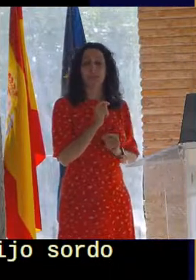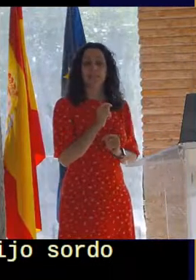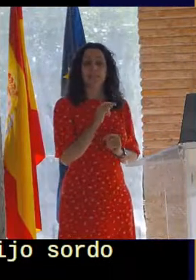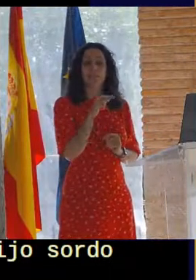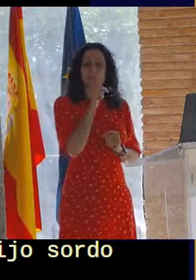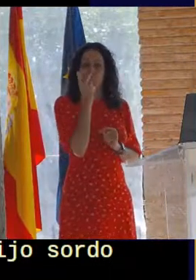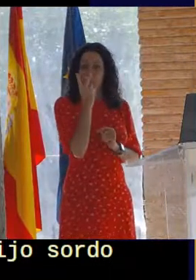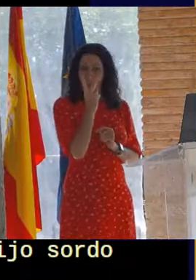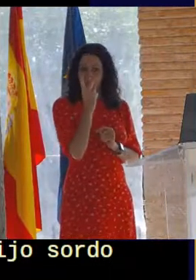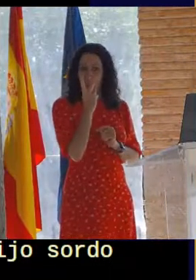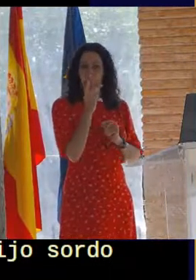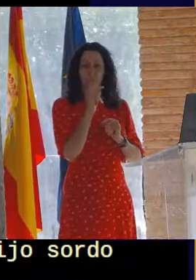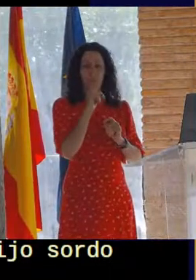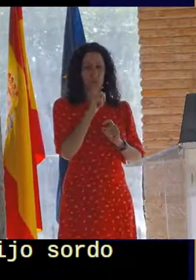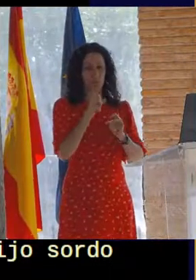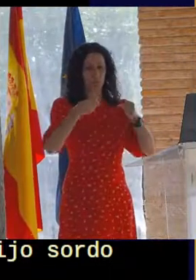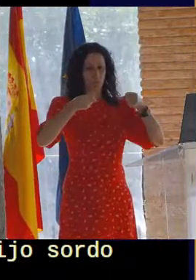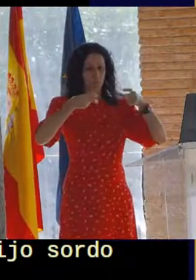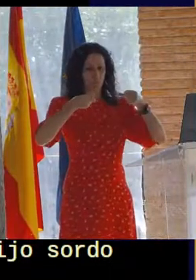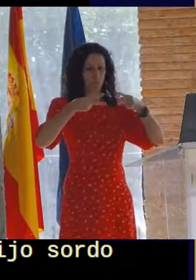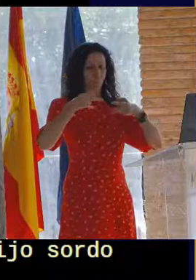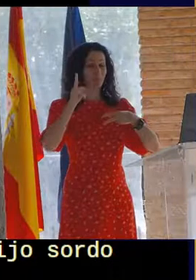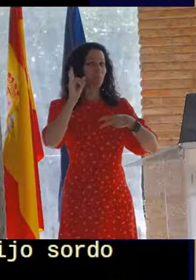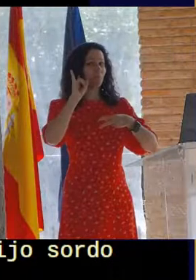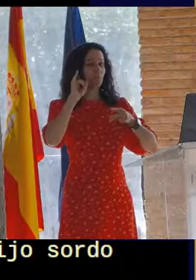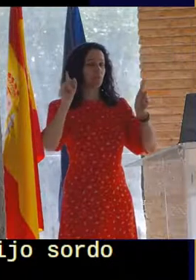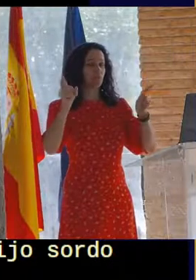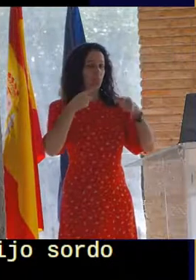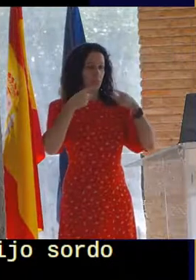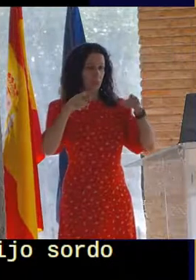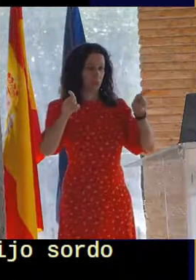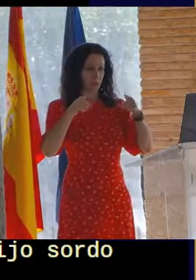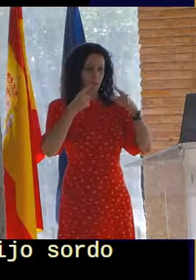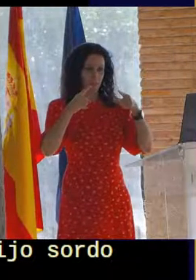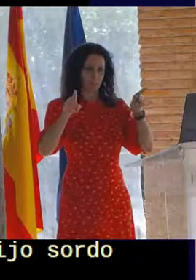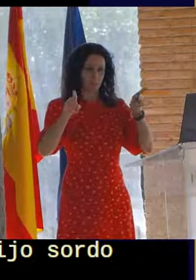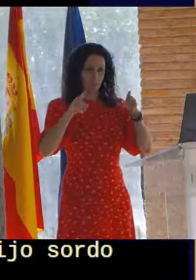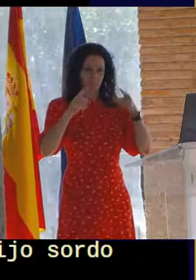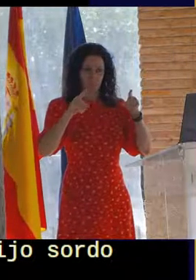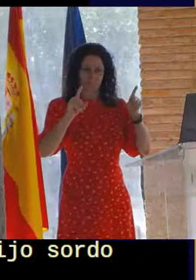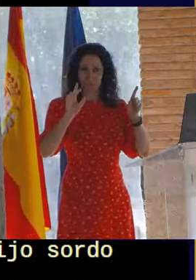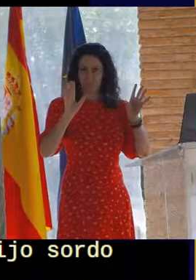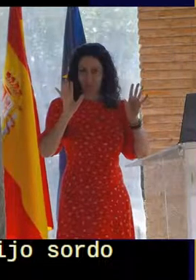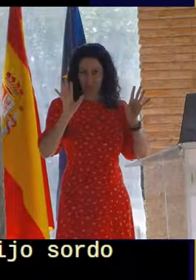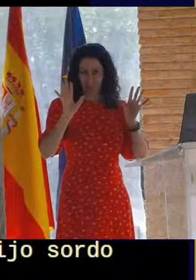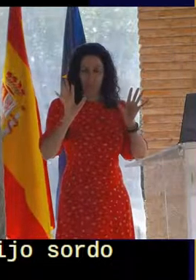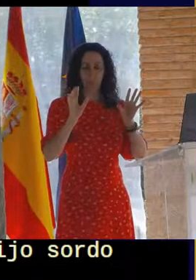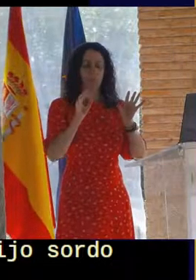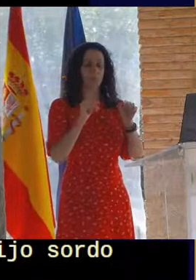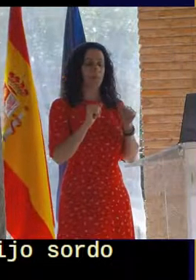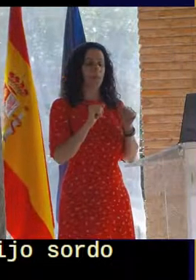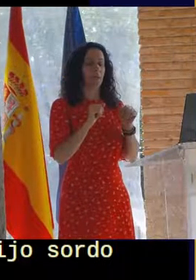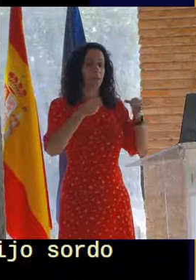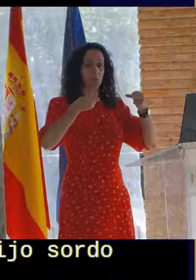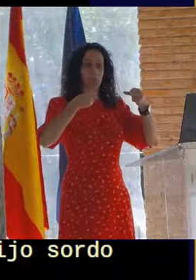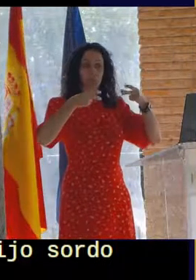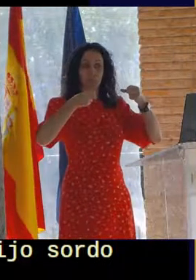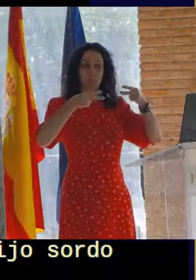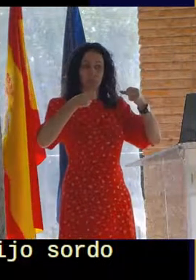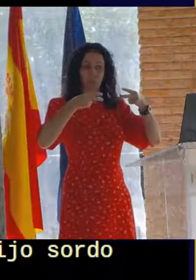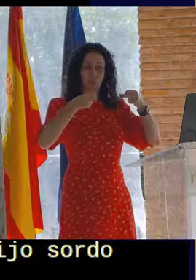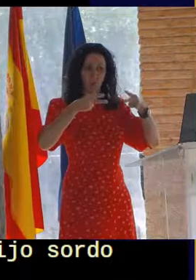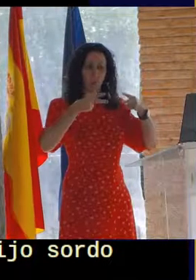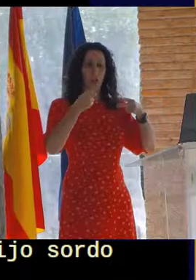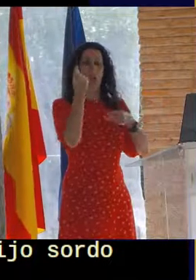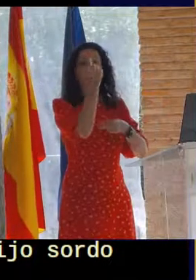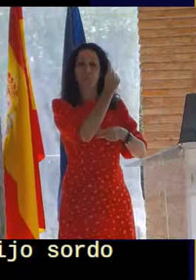que no es muy largo que ahí compara está subtitulado y creo que hay música vale creo pero está subtitulado podéis